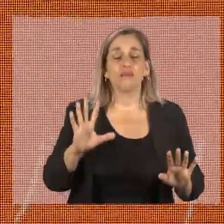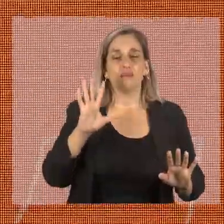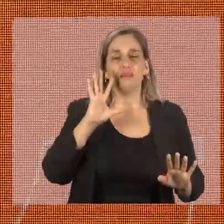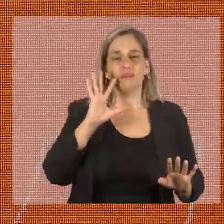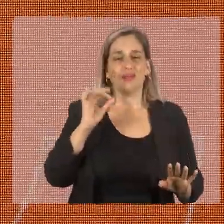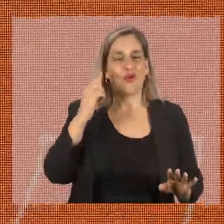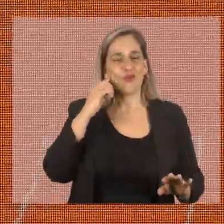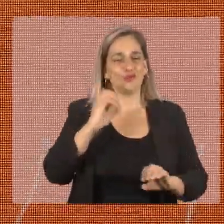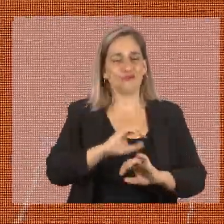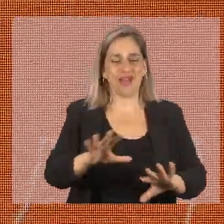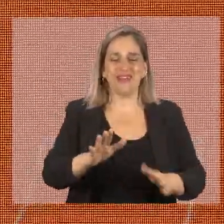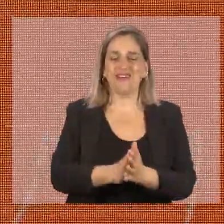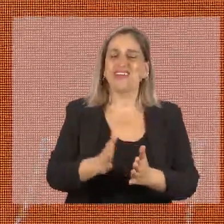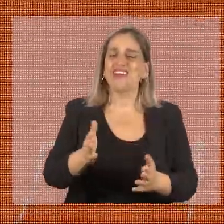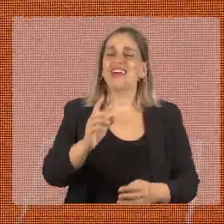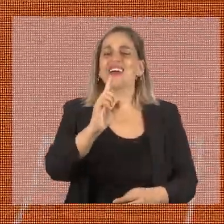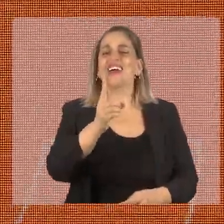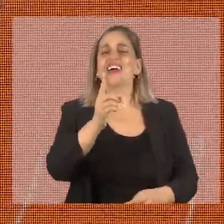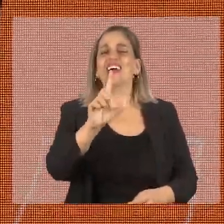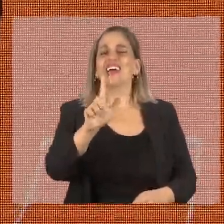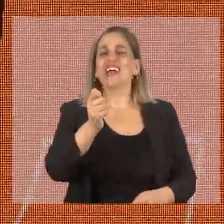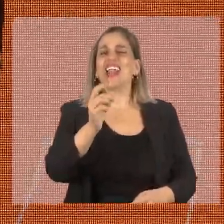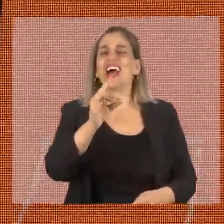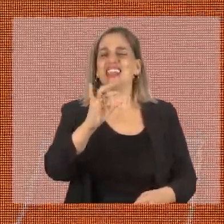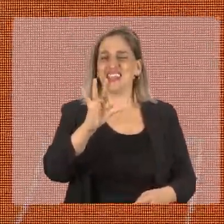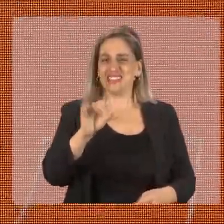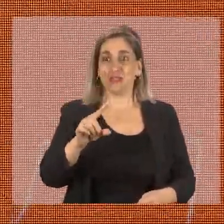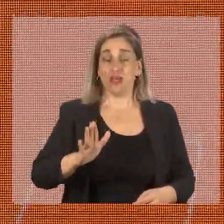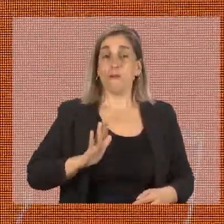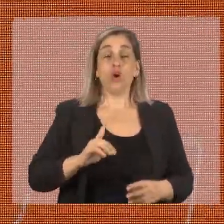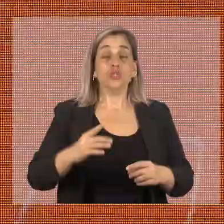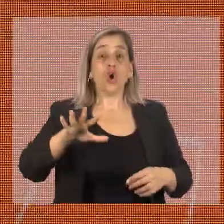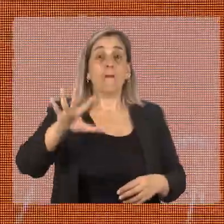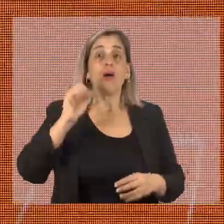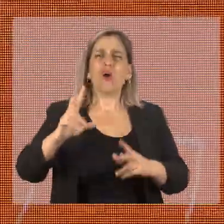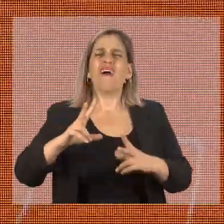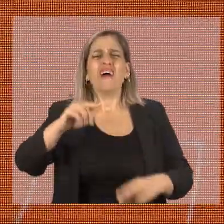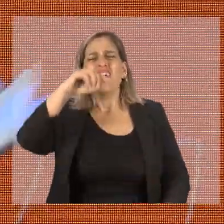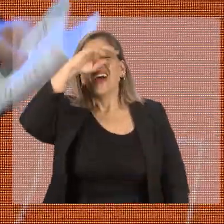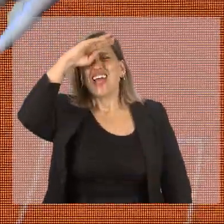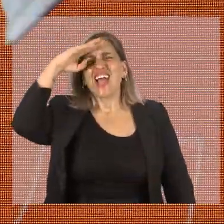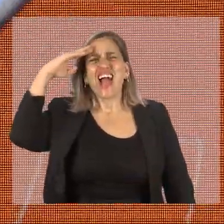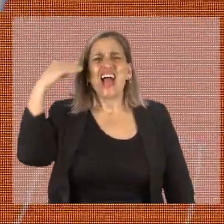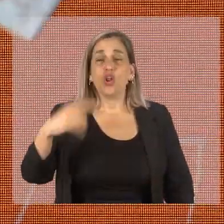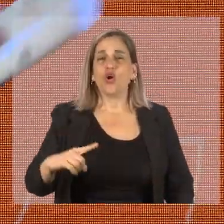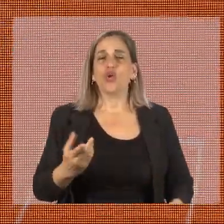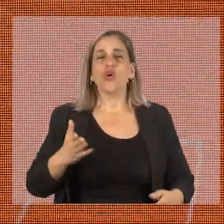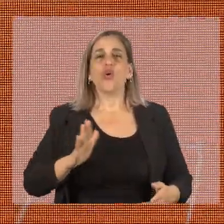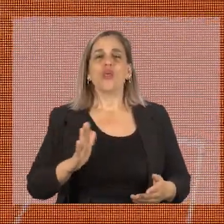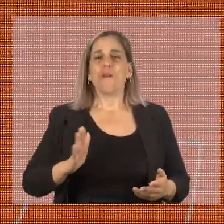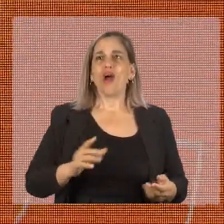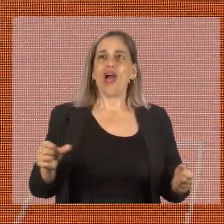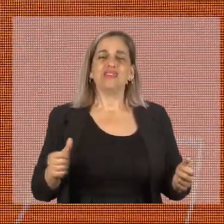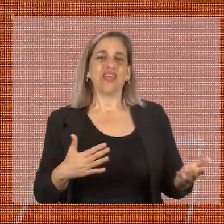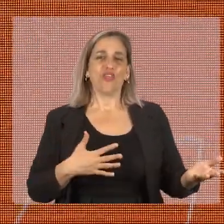¿Nancy? Yo te hizo, vos estás sin memoria y yo estoy sordo. Gladys. Bien. Y me acuerdo que hacía un calor enorme, había unas chiquilinas haciendo